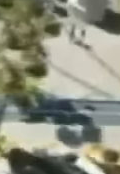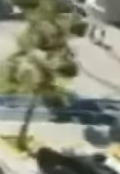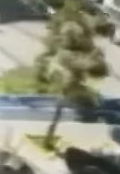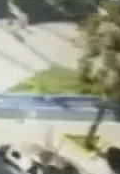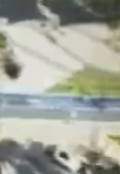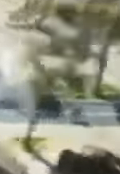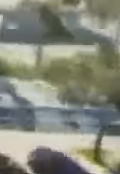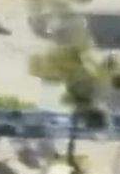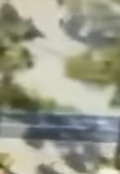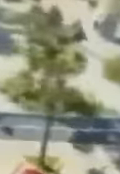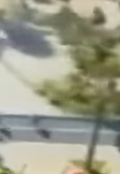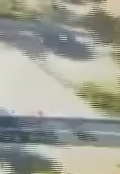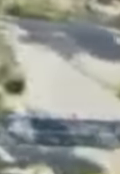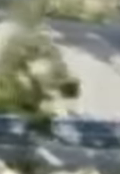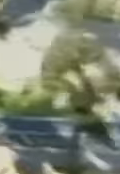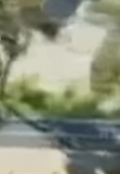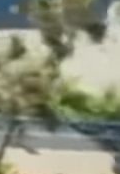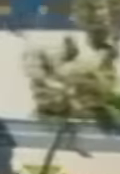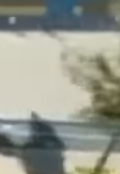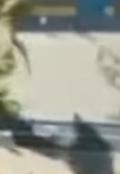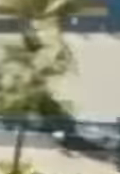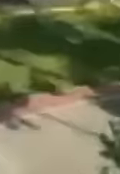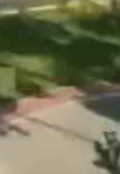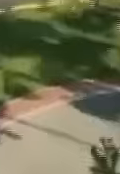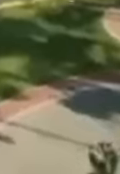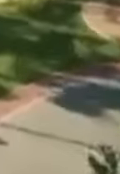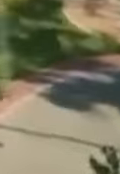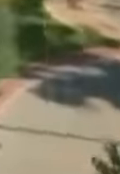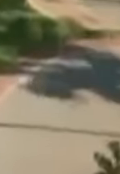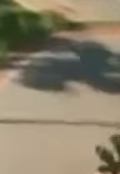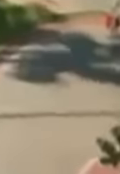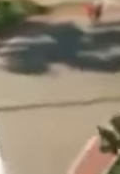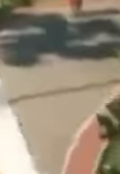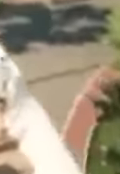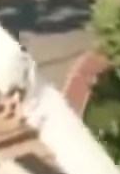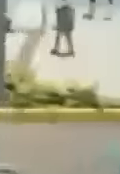presidente que lo hemos elaborado en 4 etapas.